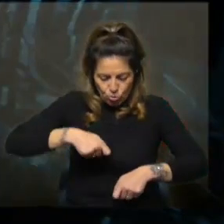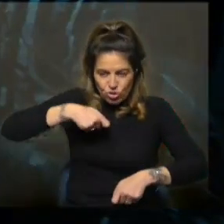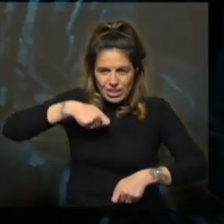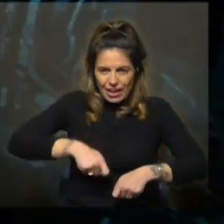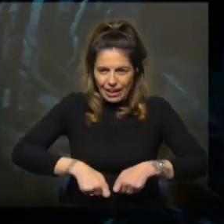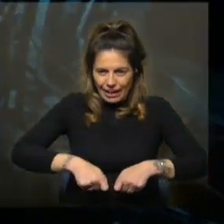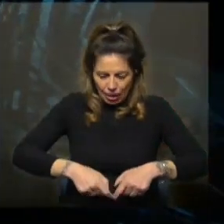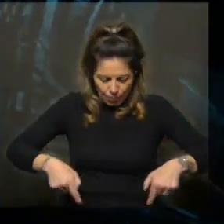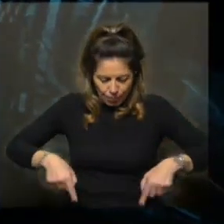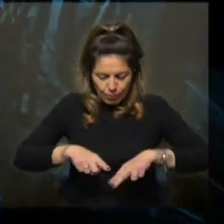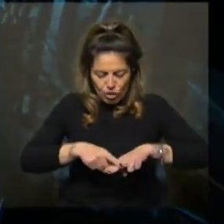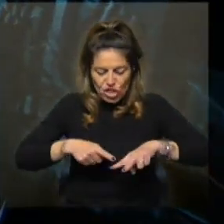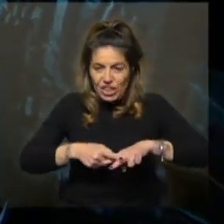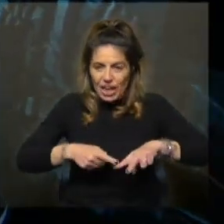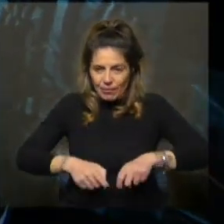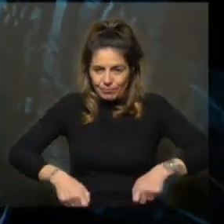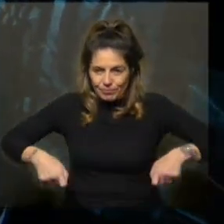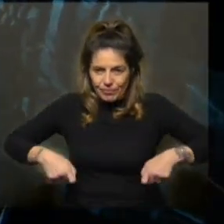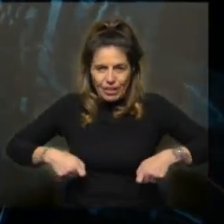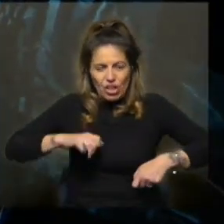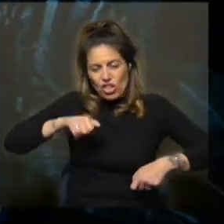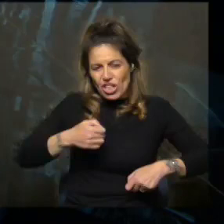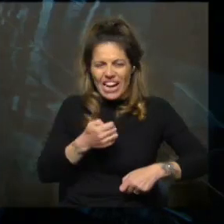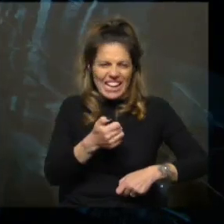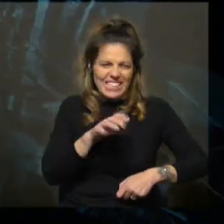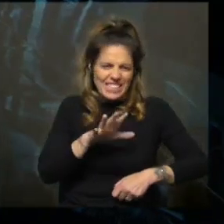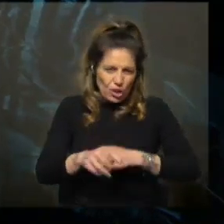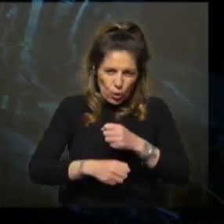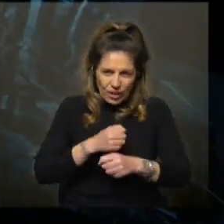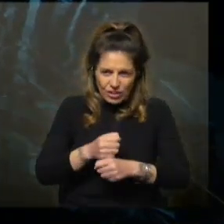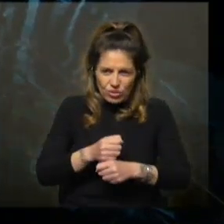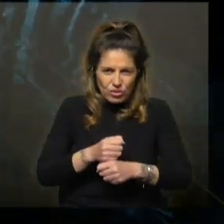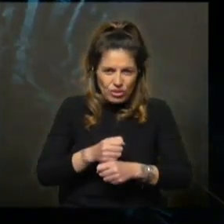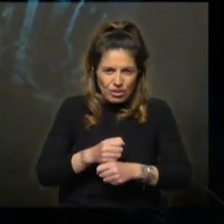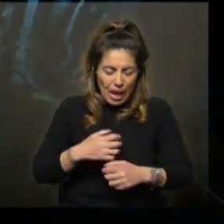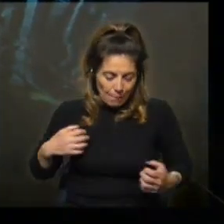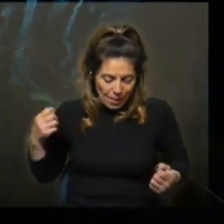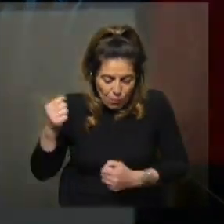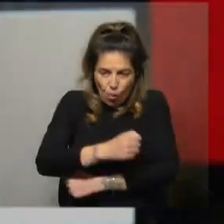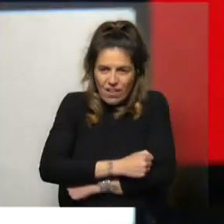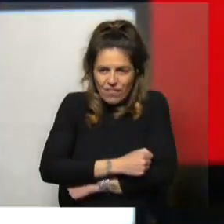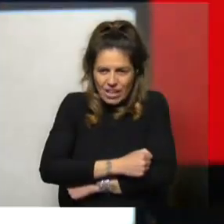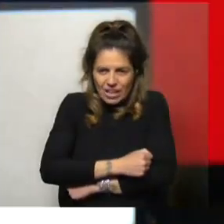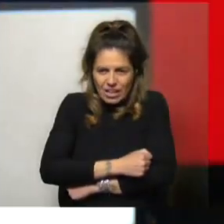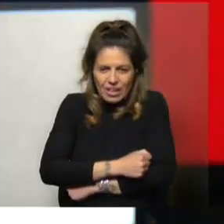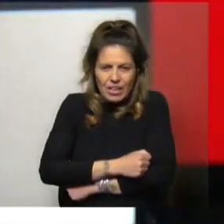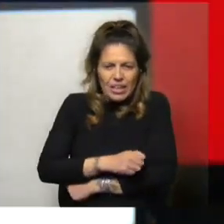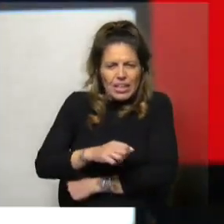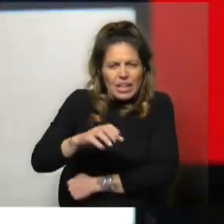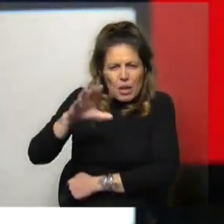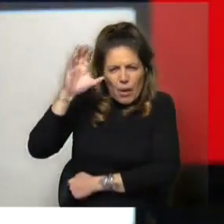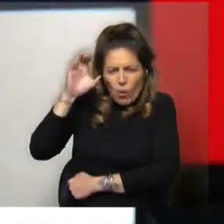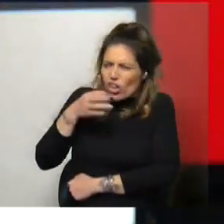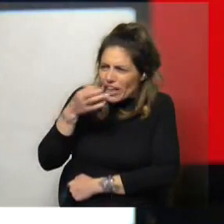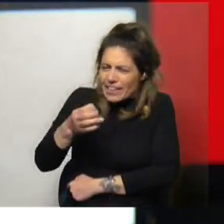camallo la tenía vista yo ahí ya tenía casi 5 años y me envuelve y recuerdo de haberle dicho mamá con una